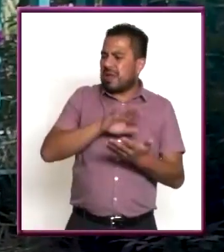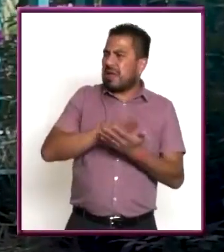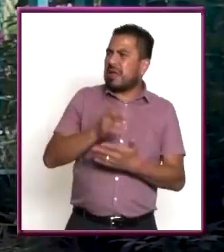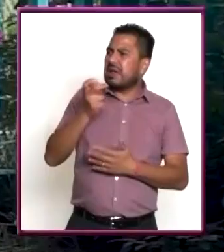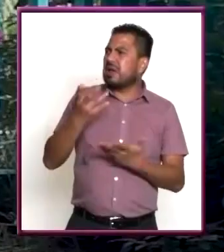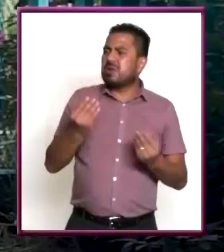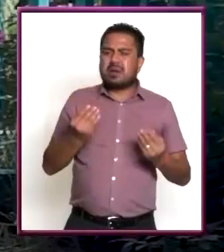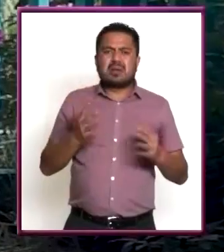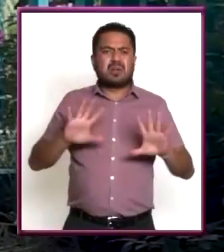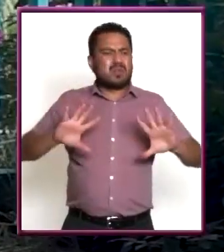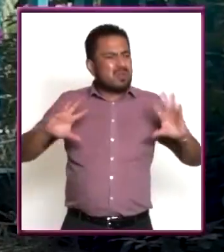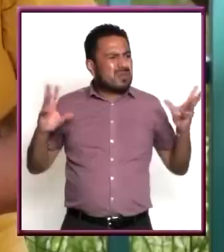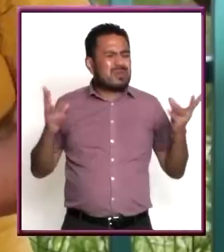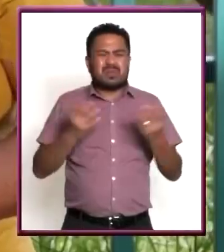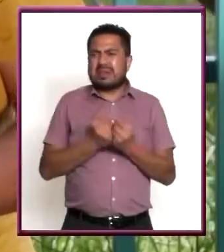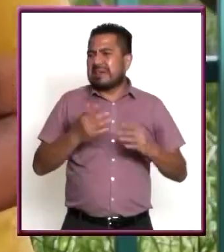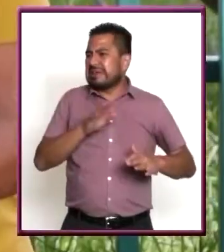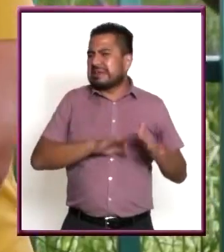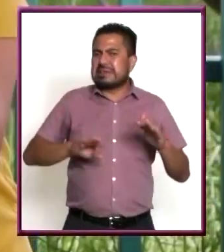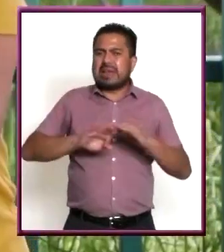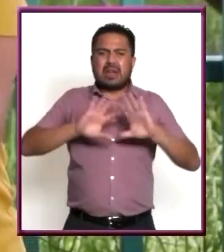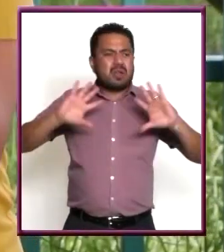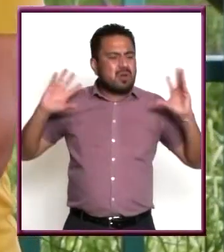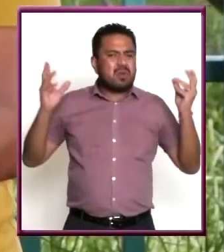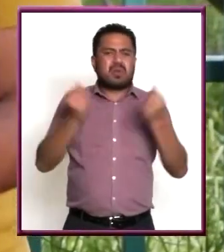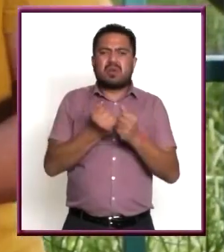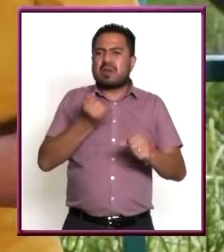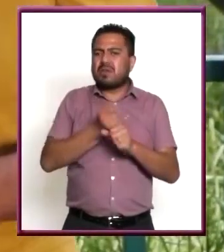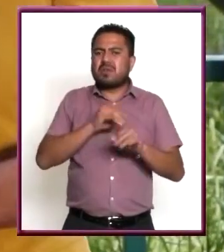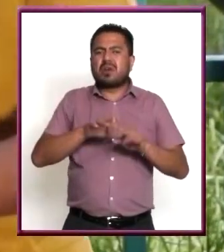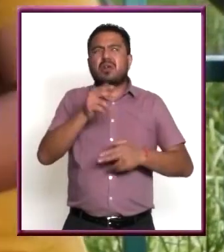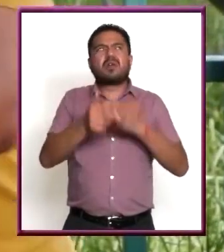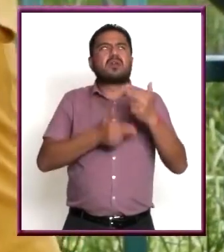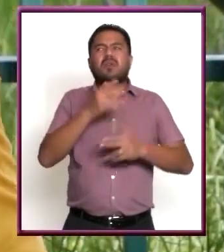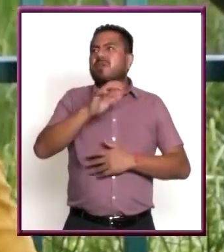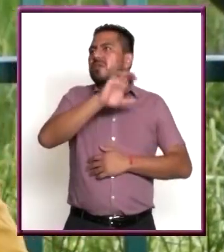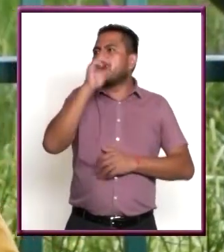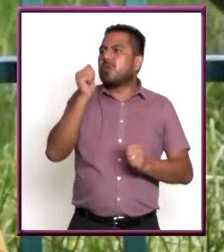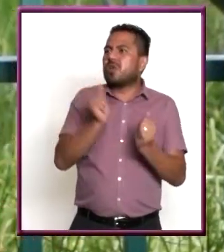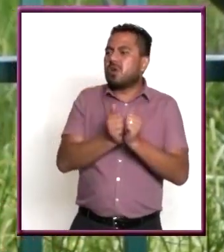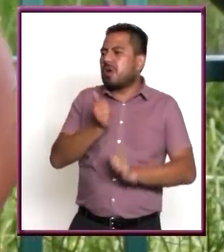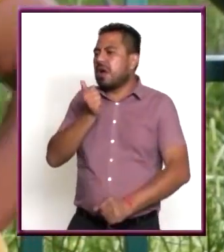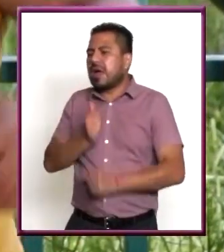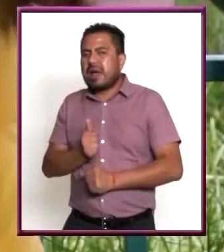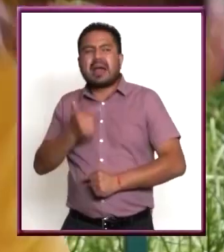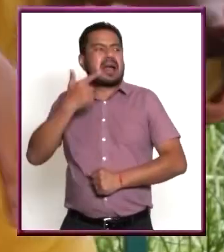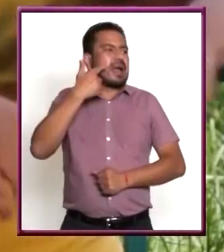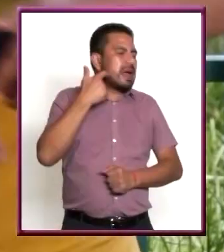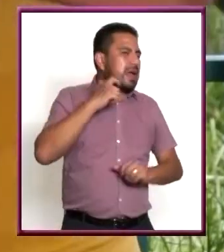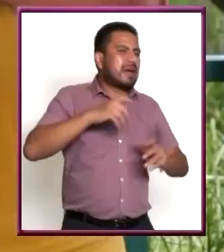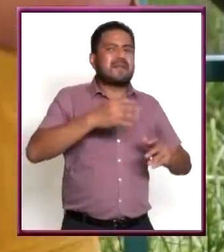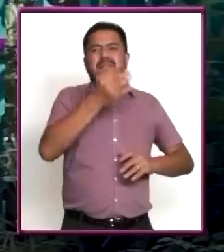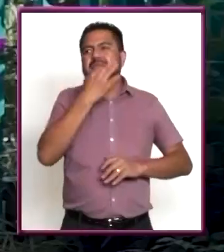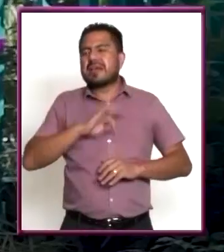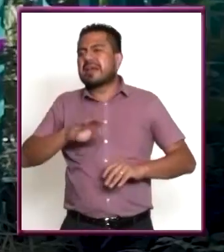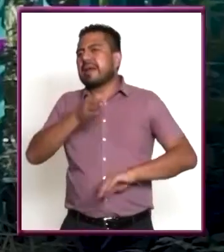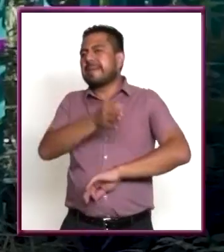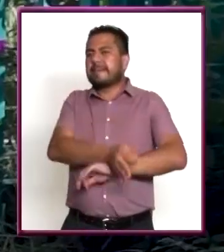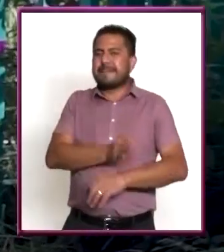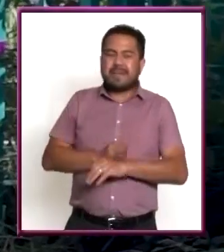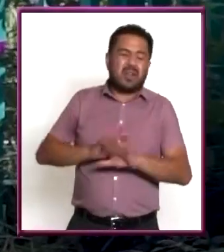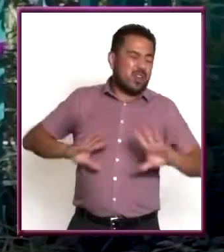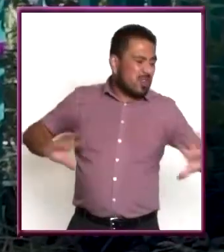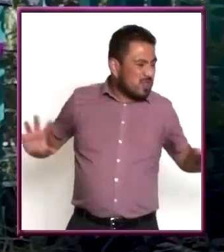ahí? Un montón. Casi todos nuestros datos están en la nube, que si la foto con la abuelita, con el gato, la de la fiesta,